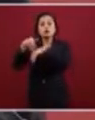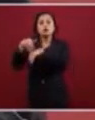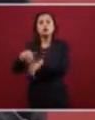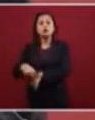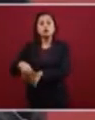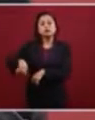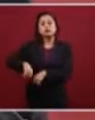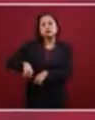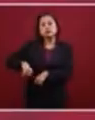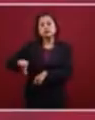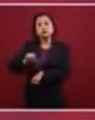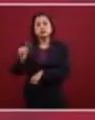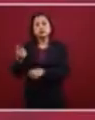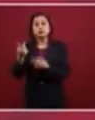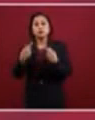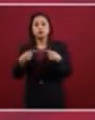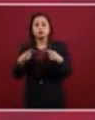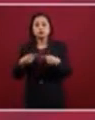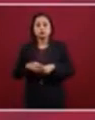creados.